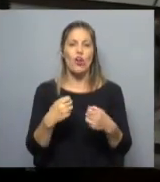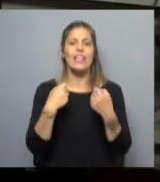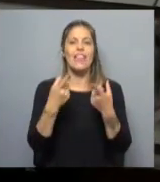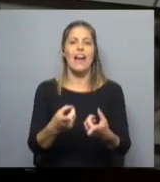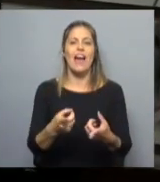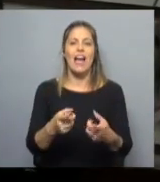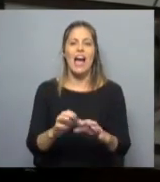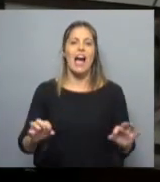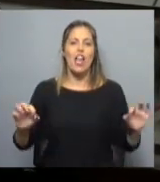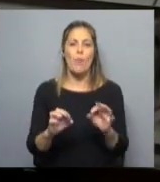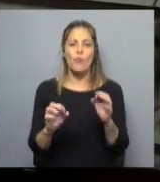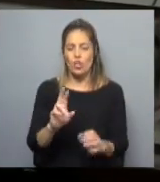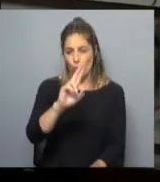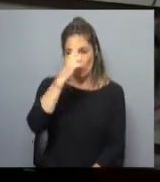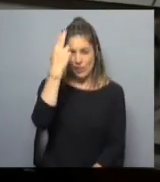uruguaya?